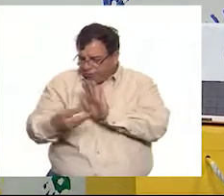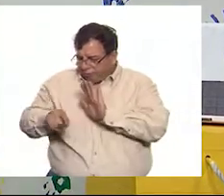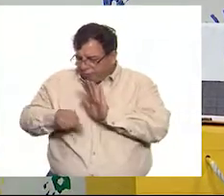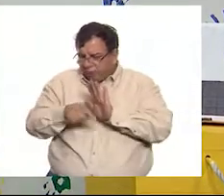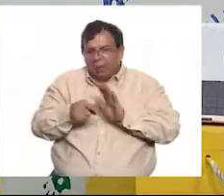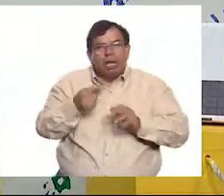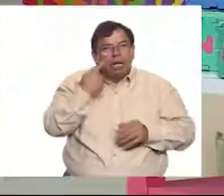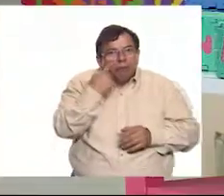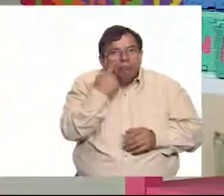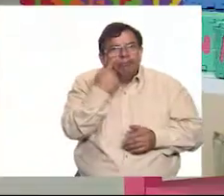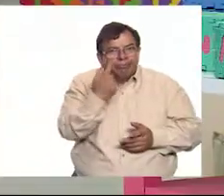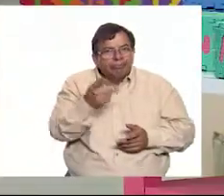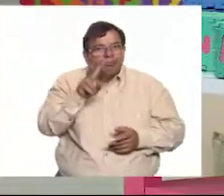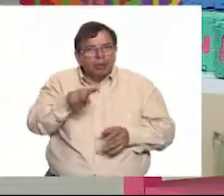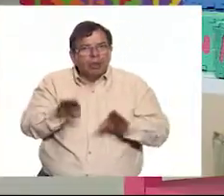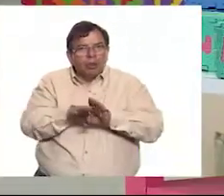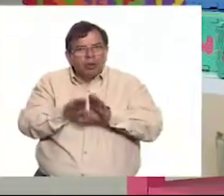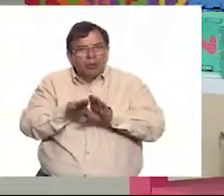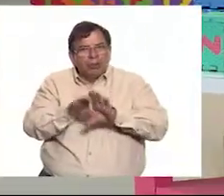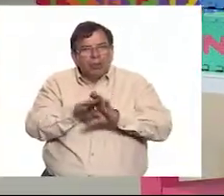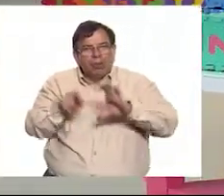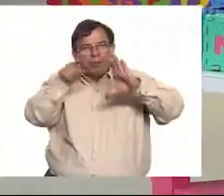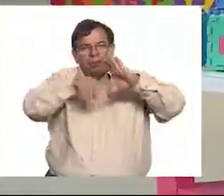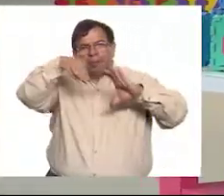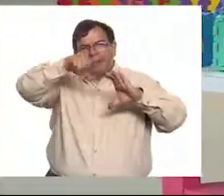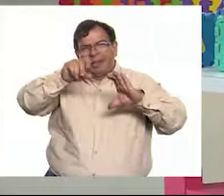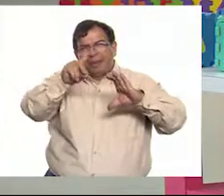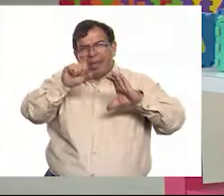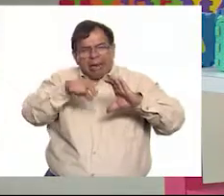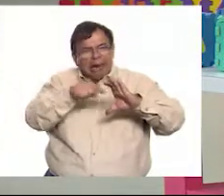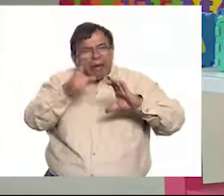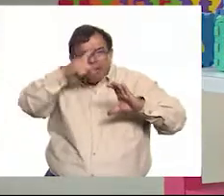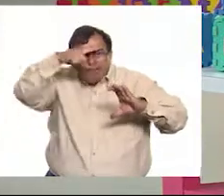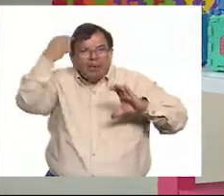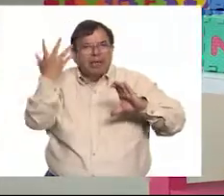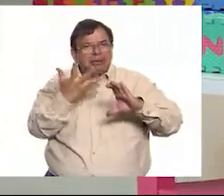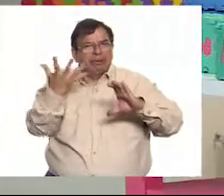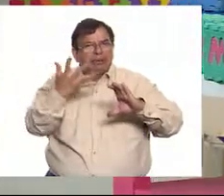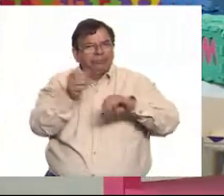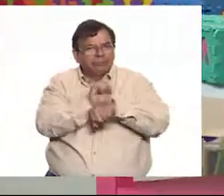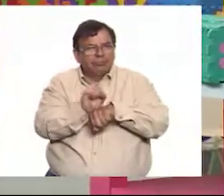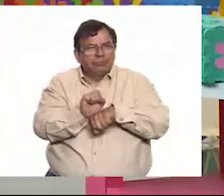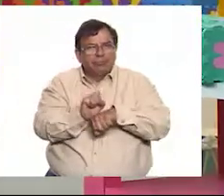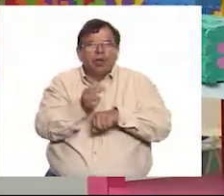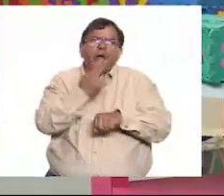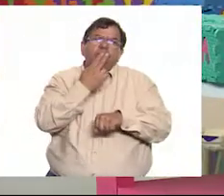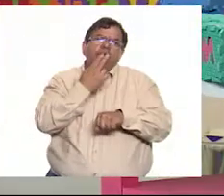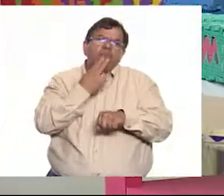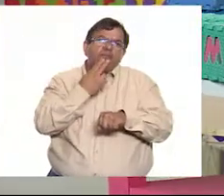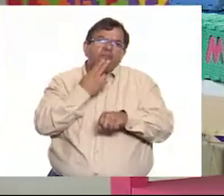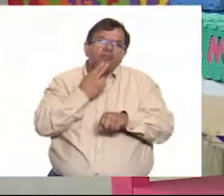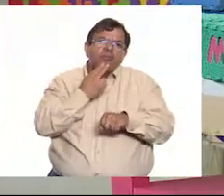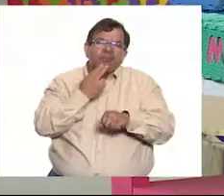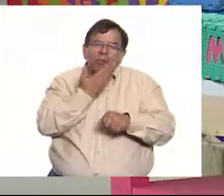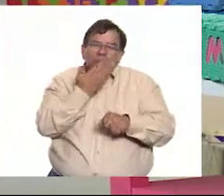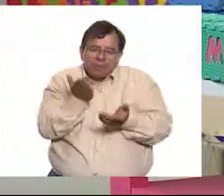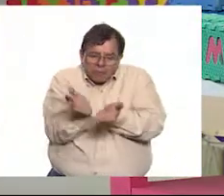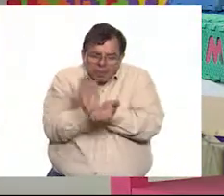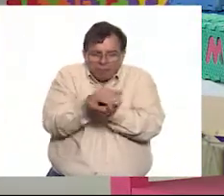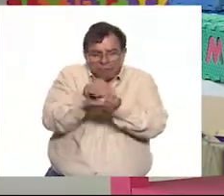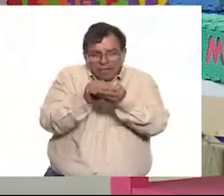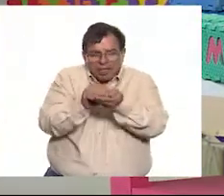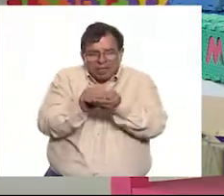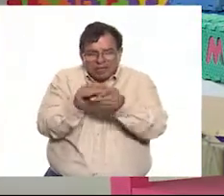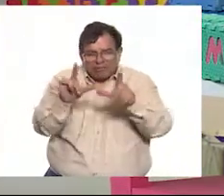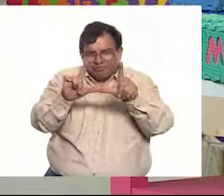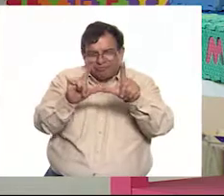pudimos ver claramente cómo se pueden realizar mandalas de una manera muy práctica, porque además utilizamos una parte de la servilleta y al